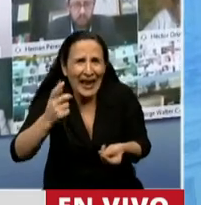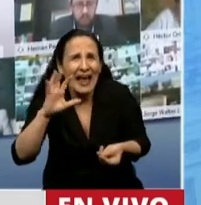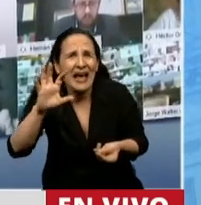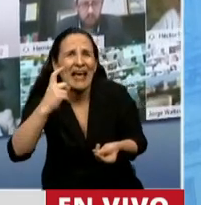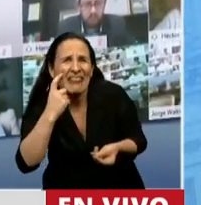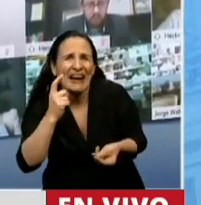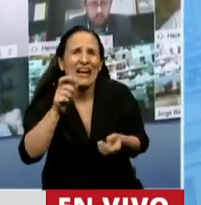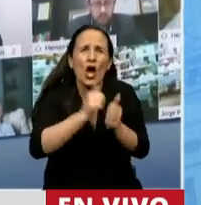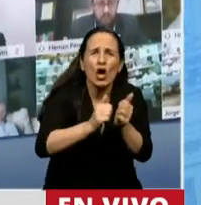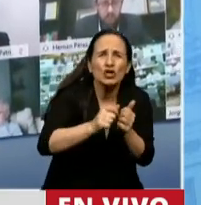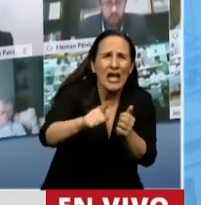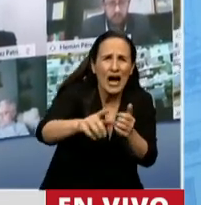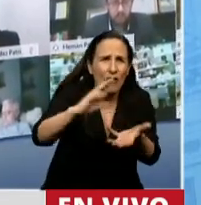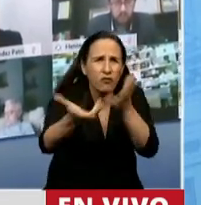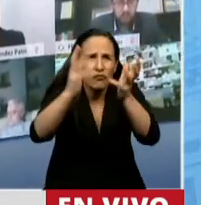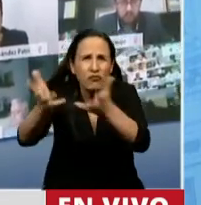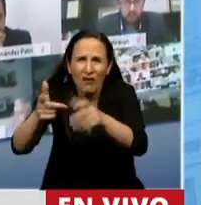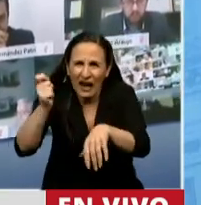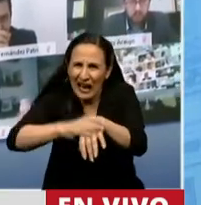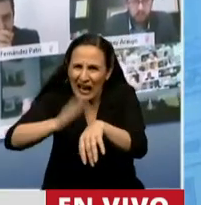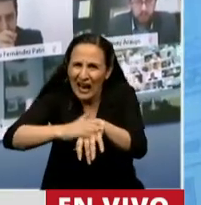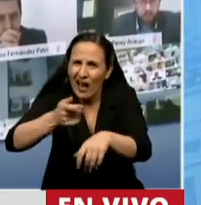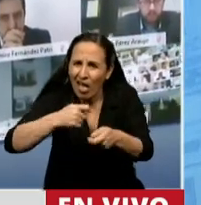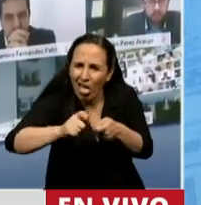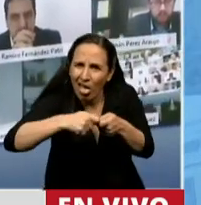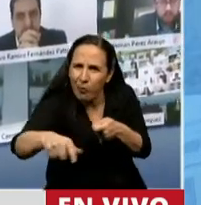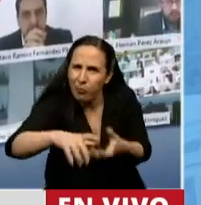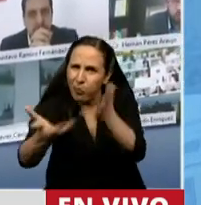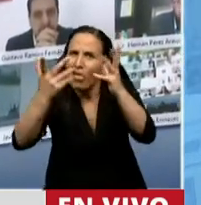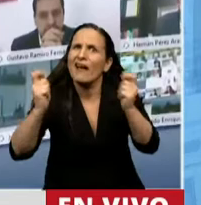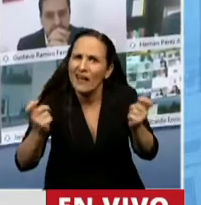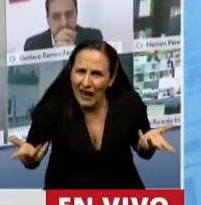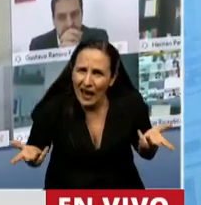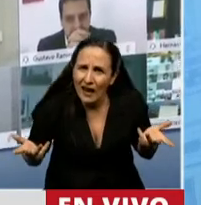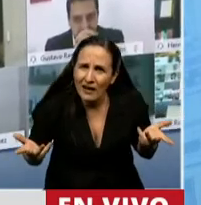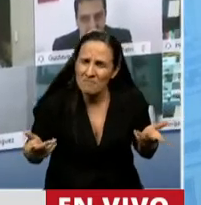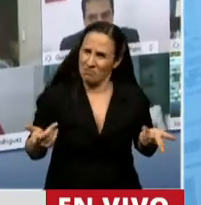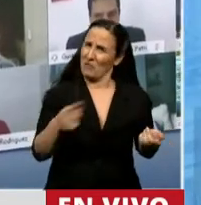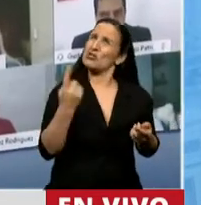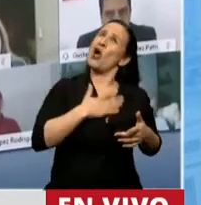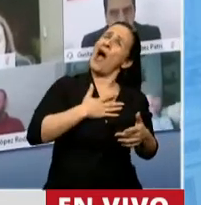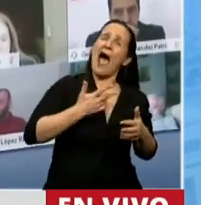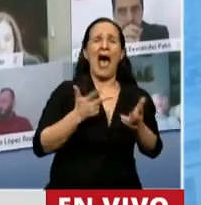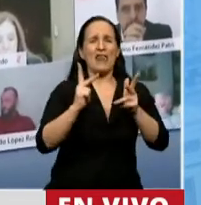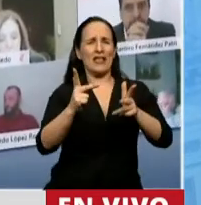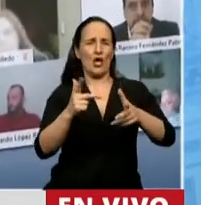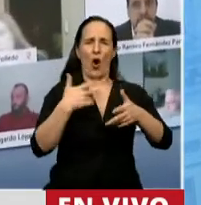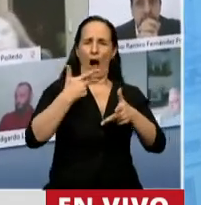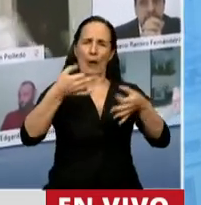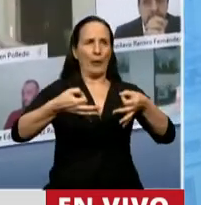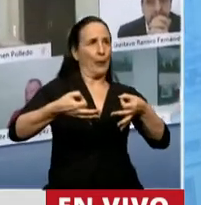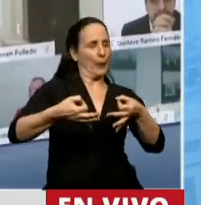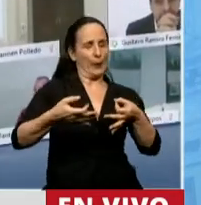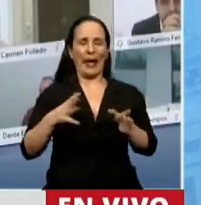en Rosario? ¿Vamos a seguir sintiéndonos felices con decir algunas cosas políticamente correctas, con